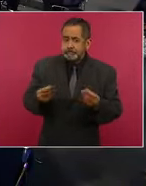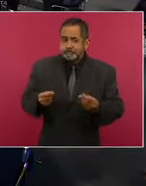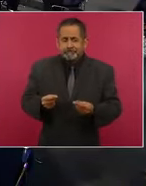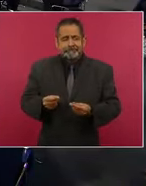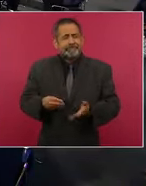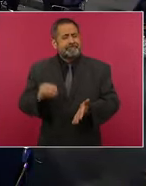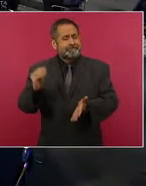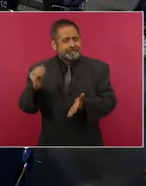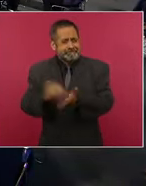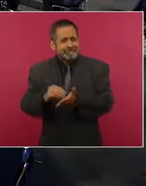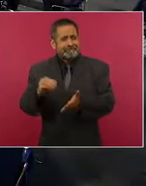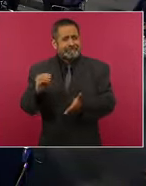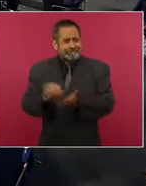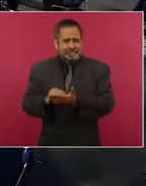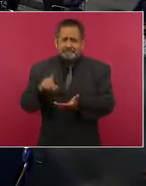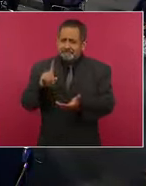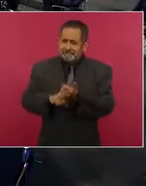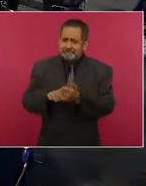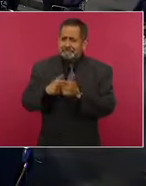no pudo la revolución con eso.